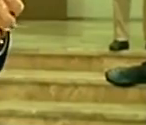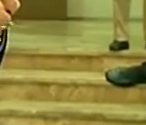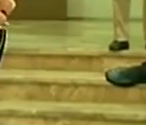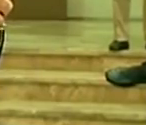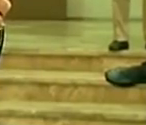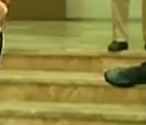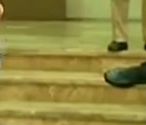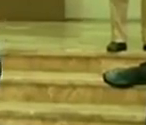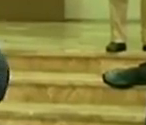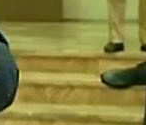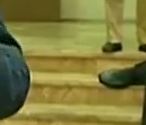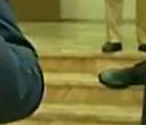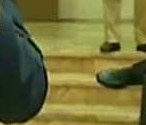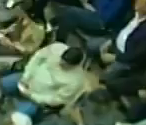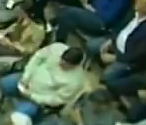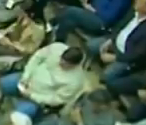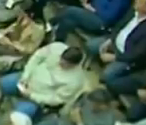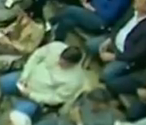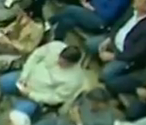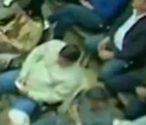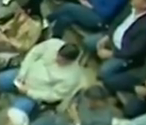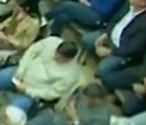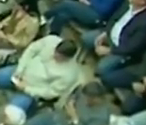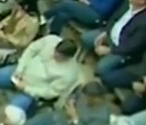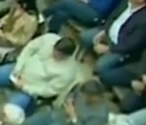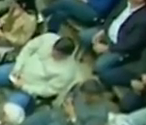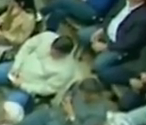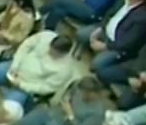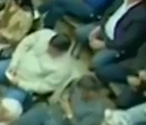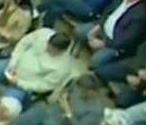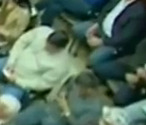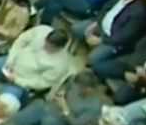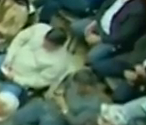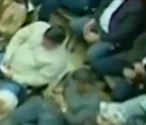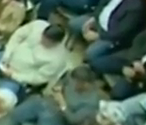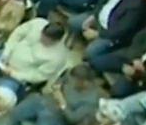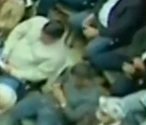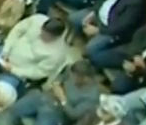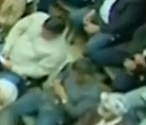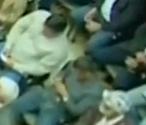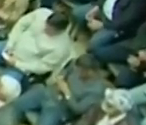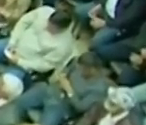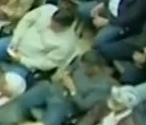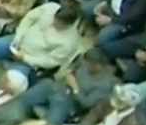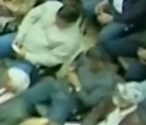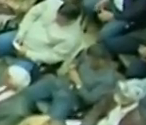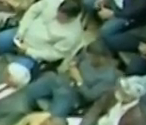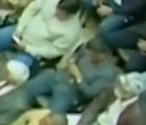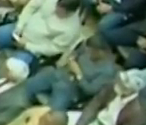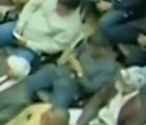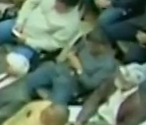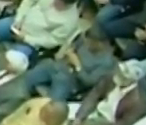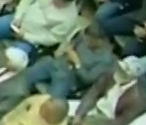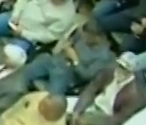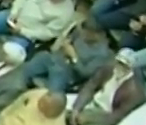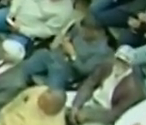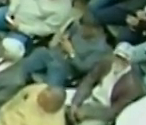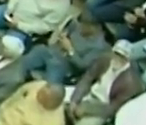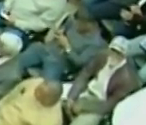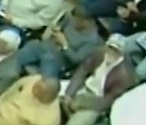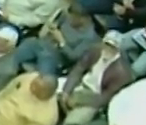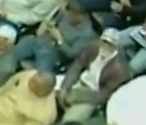Escuché originalmente en temas con la guerra económica, cuando el presidente Nicolás Maduro, junto con su gabinete